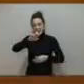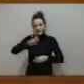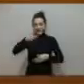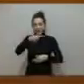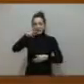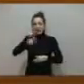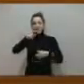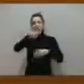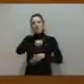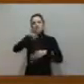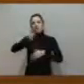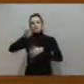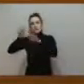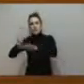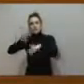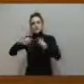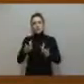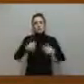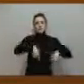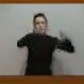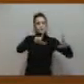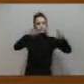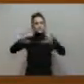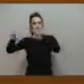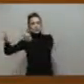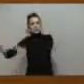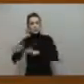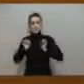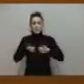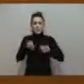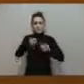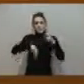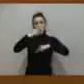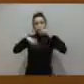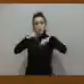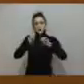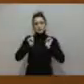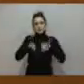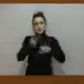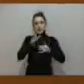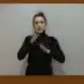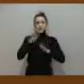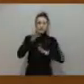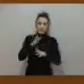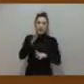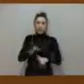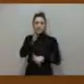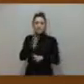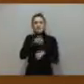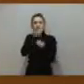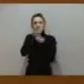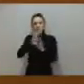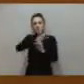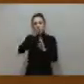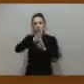a recolocar paneles y a realizar las pertinentes obras de desbroces y señalizaciones, además de actualizar la información de la